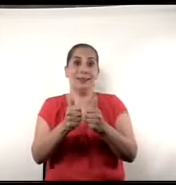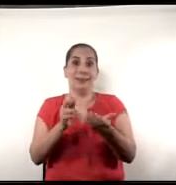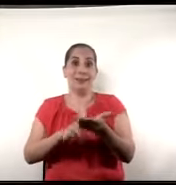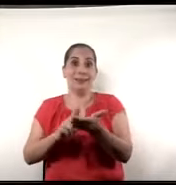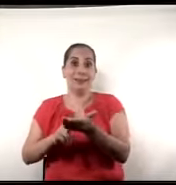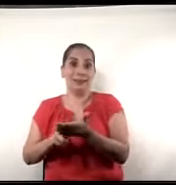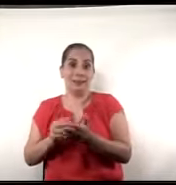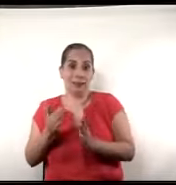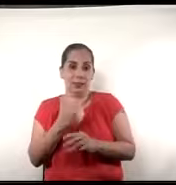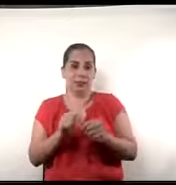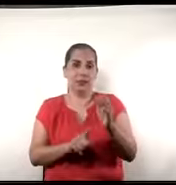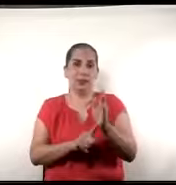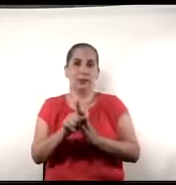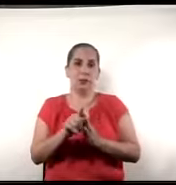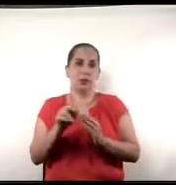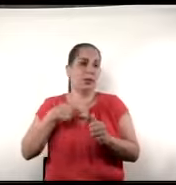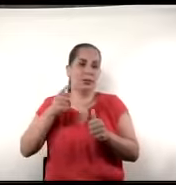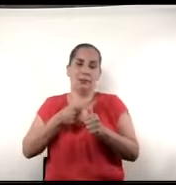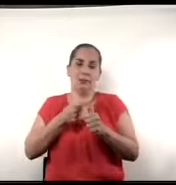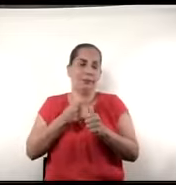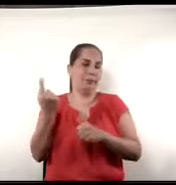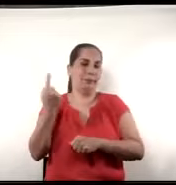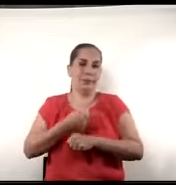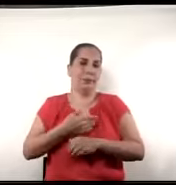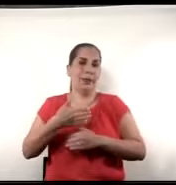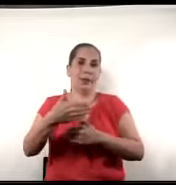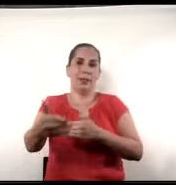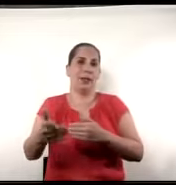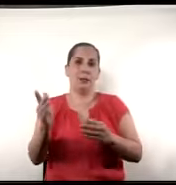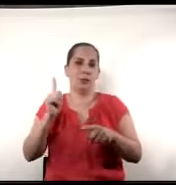empezar a desarrollarlas desde el día uno. No hay más tiempo que perder.